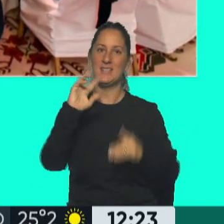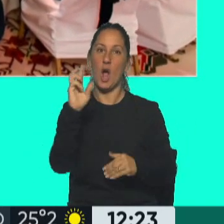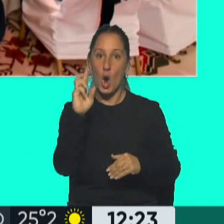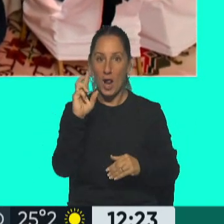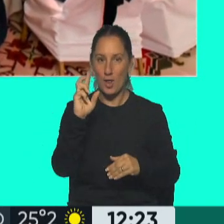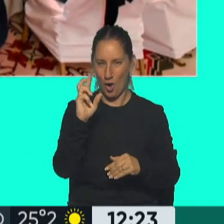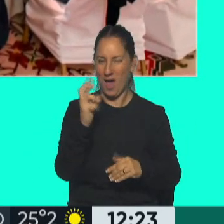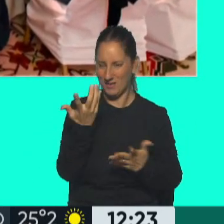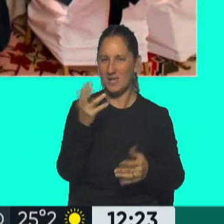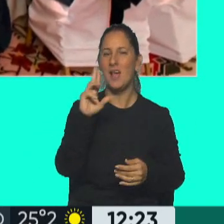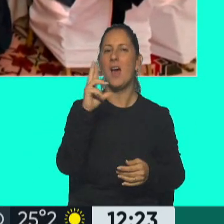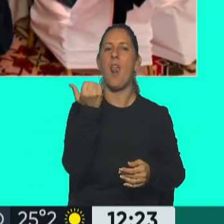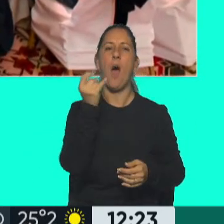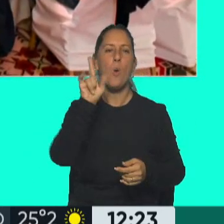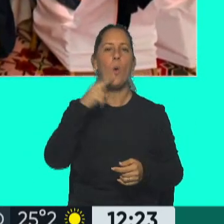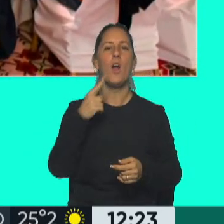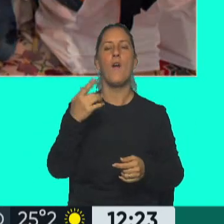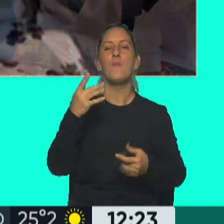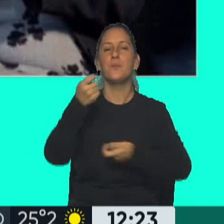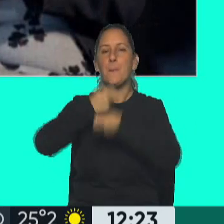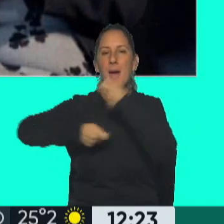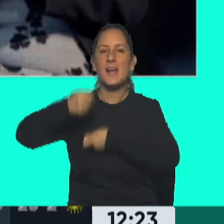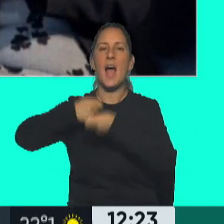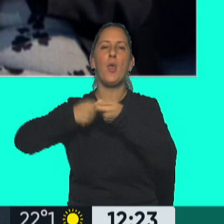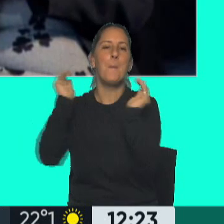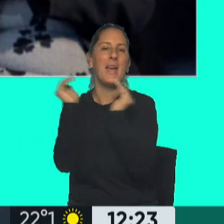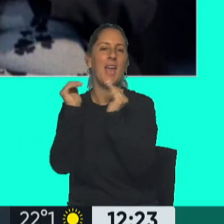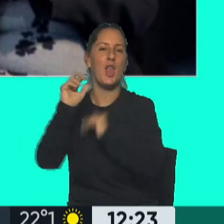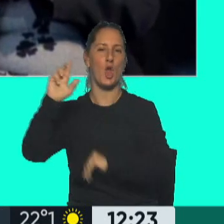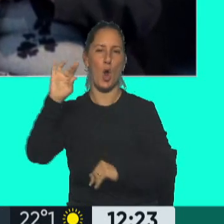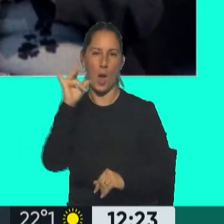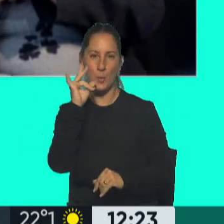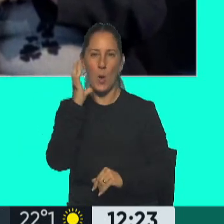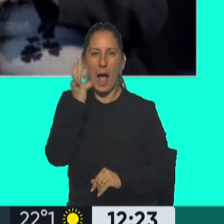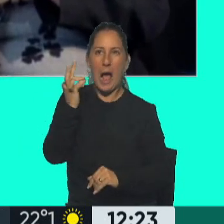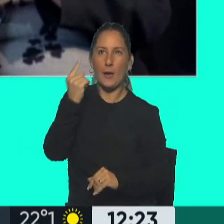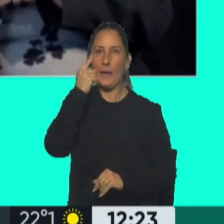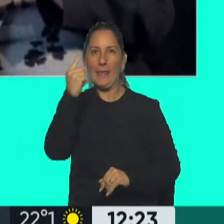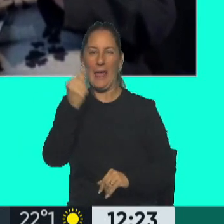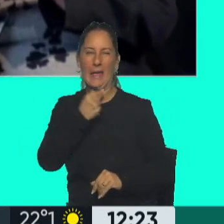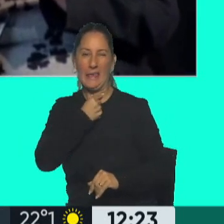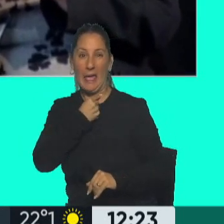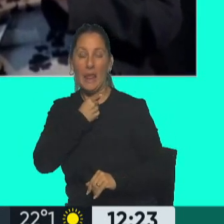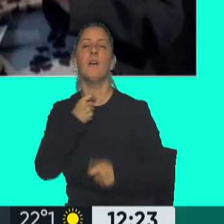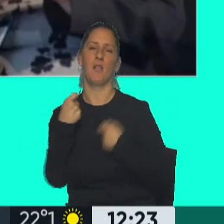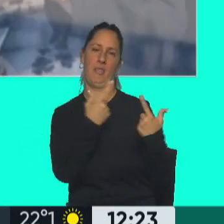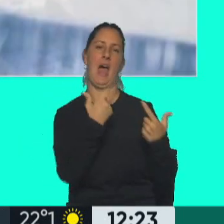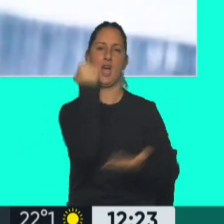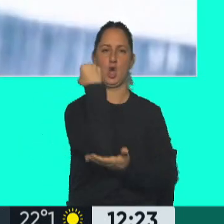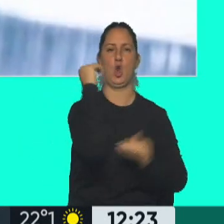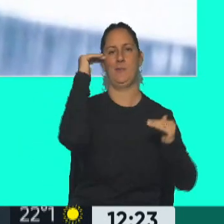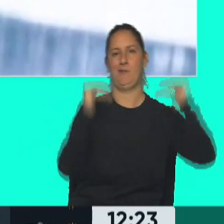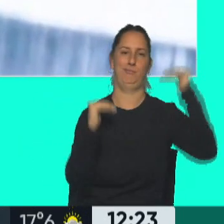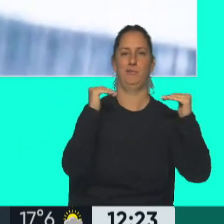ha contado que el dólar blue es un mercado muy pequeño y consola una intención es posible desestabilizarlo